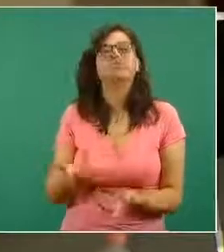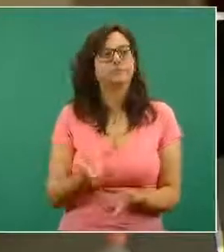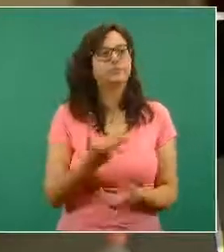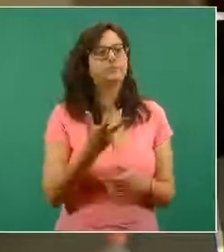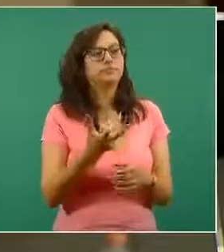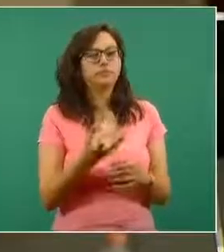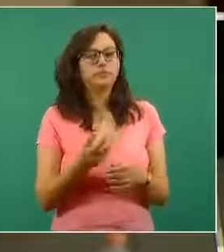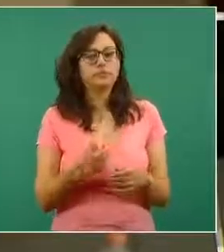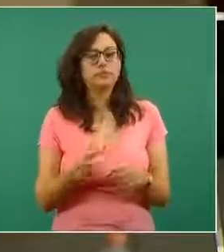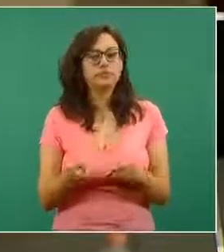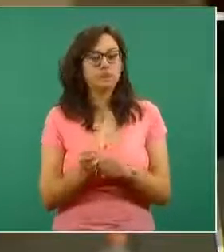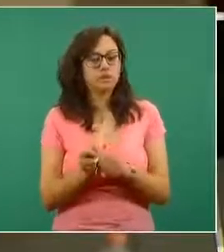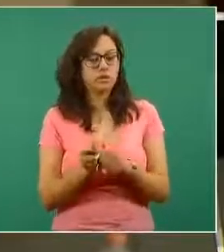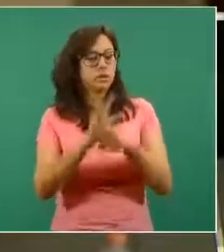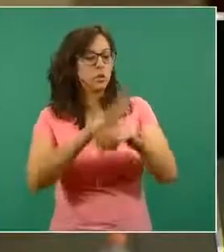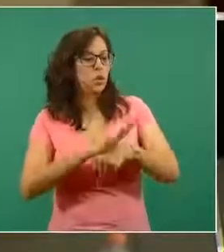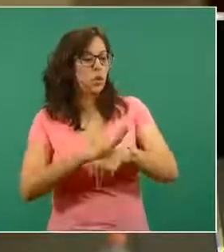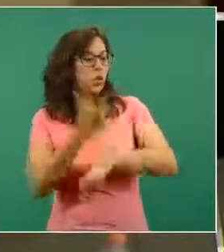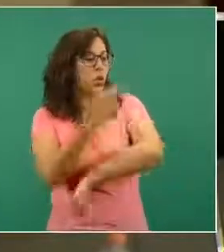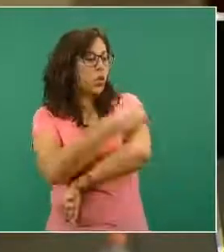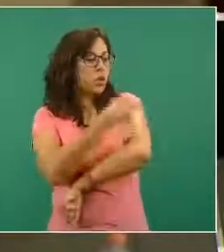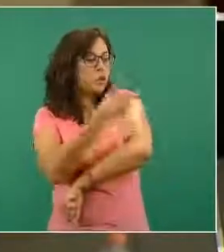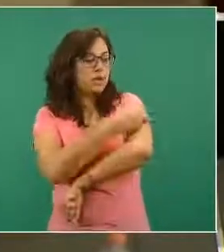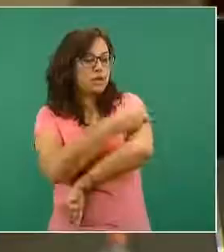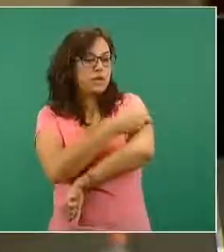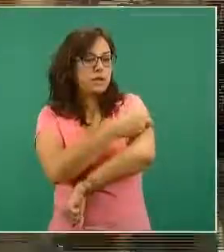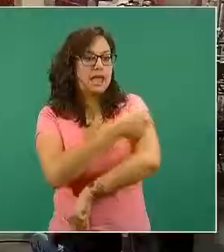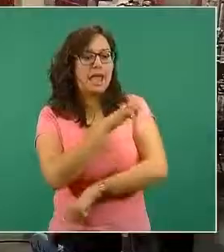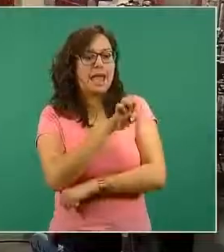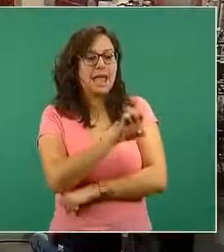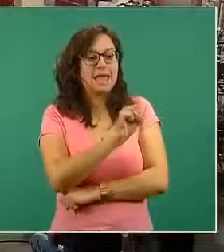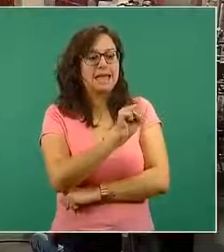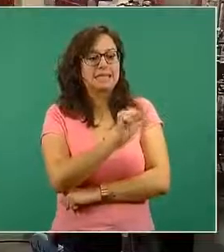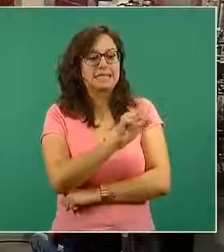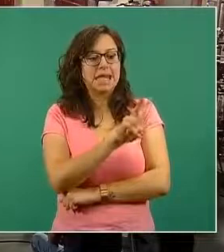de ESAVIs comparados con otras vacunas.